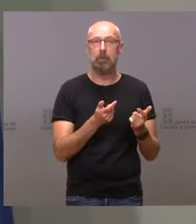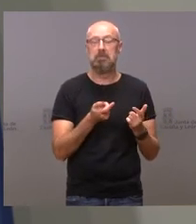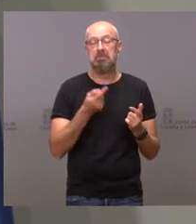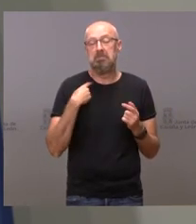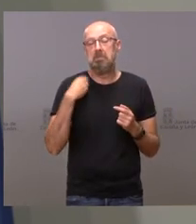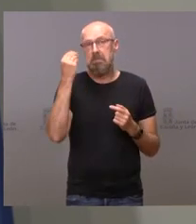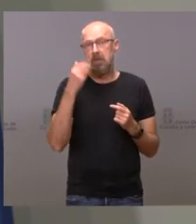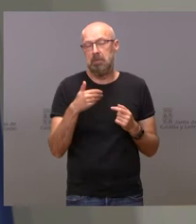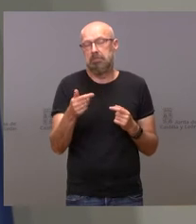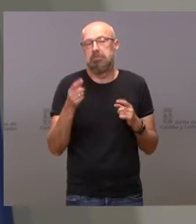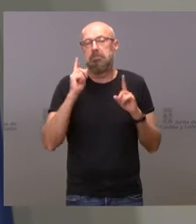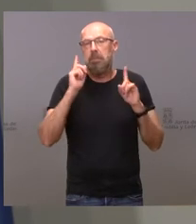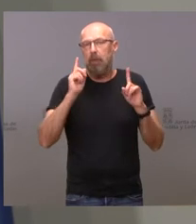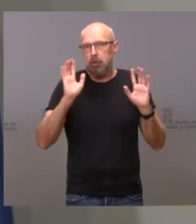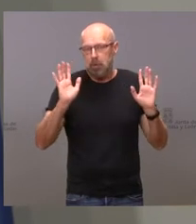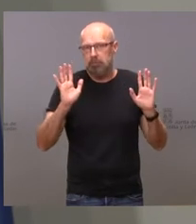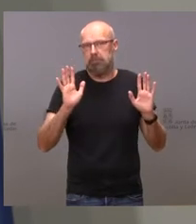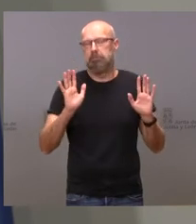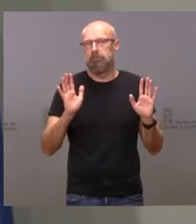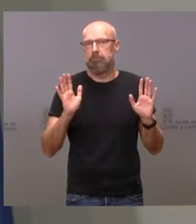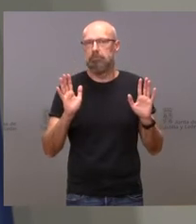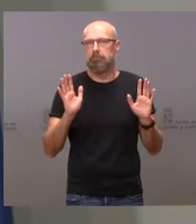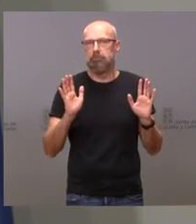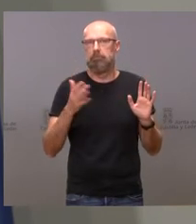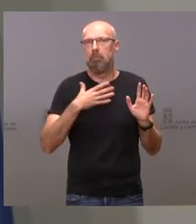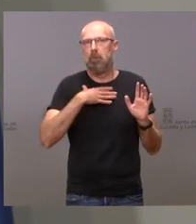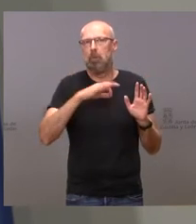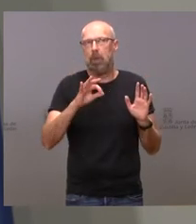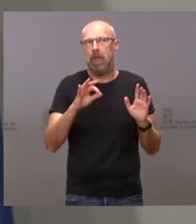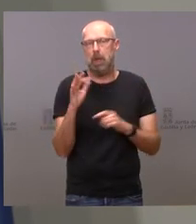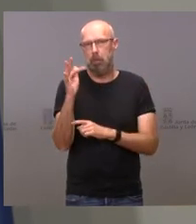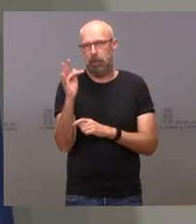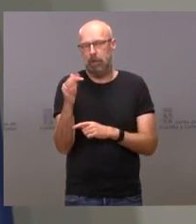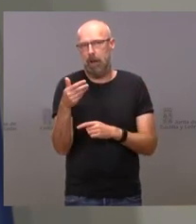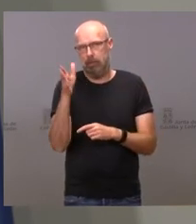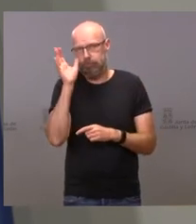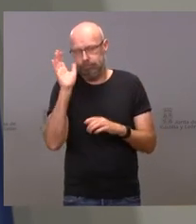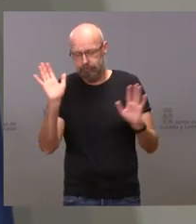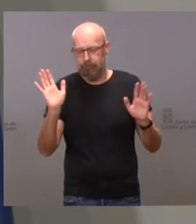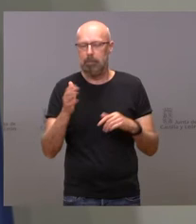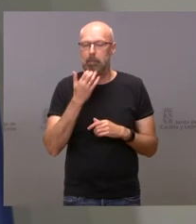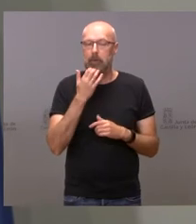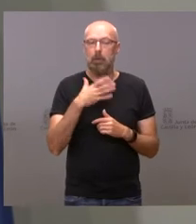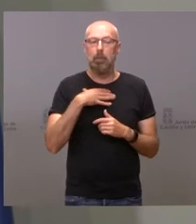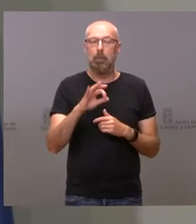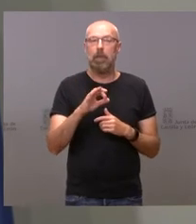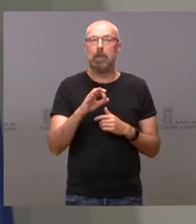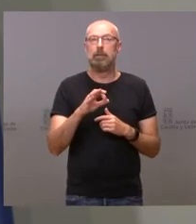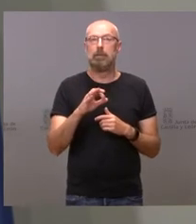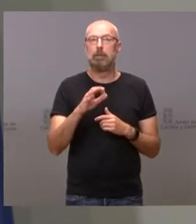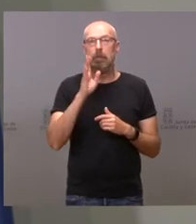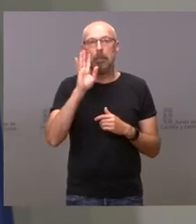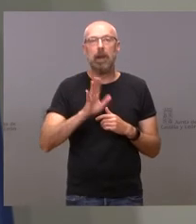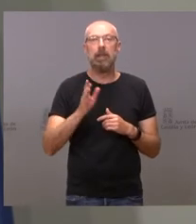previsión, pues esto es una previsión, puede que sea optimista, es que esto acabe volviéndose, bueno, pues efectivamente,